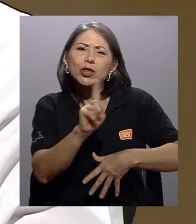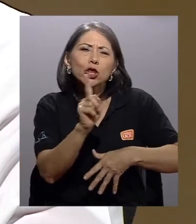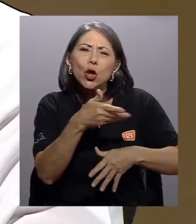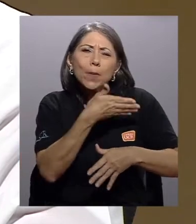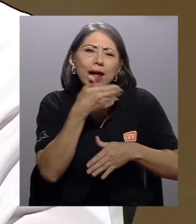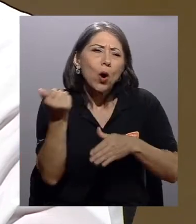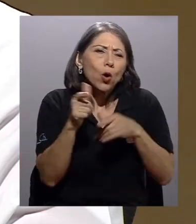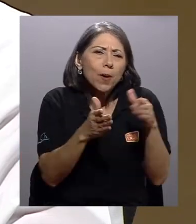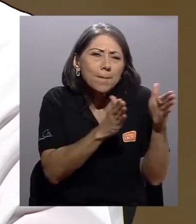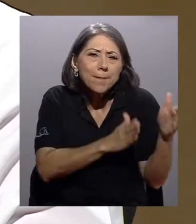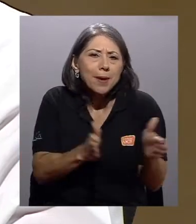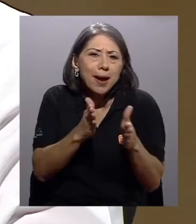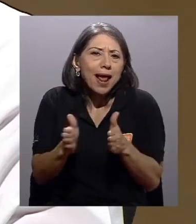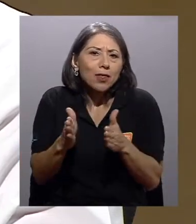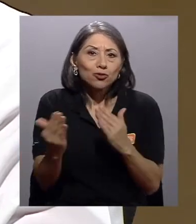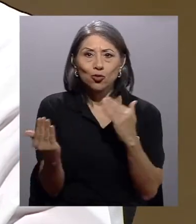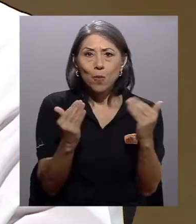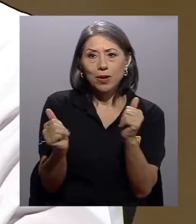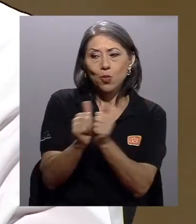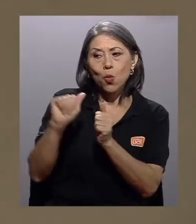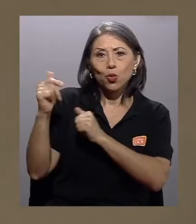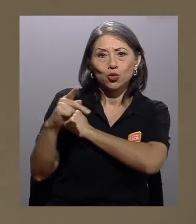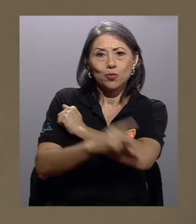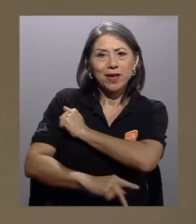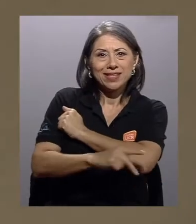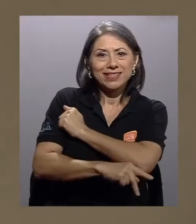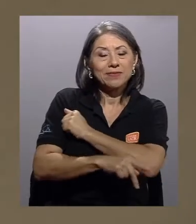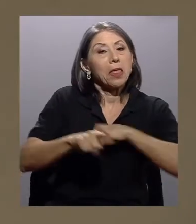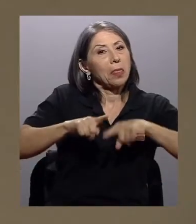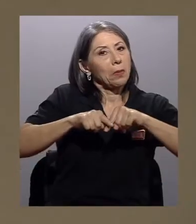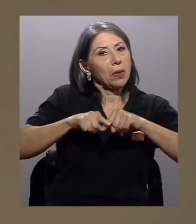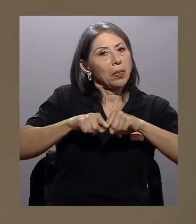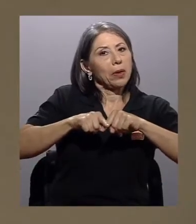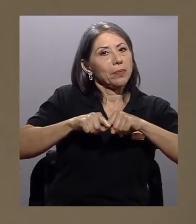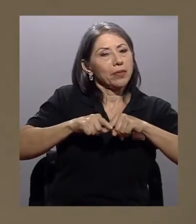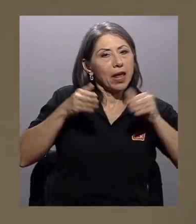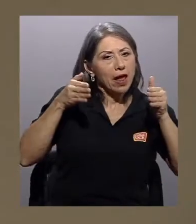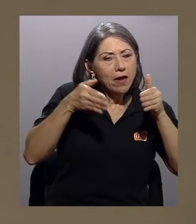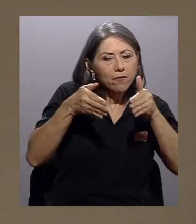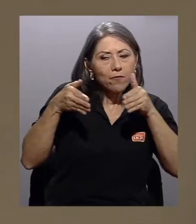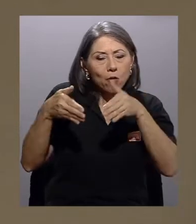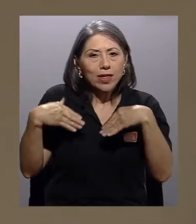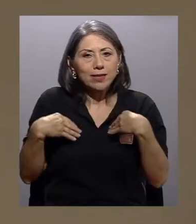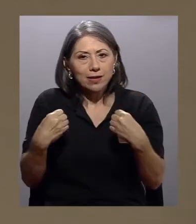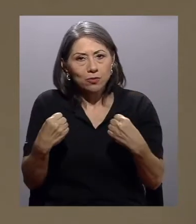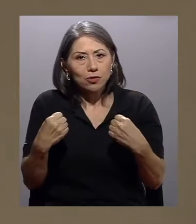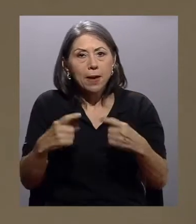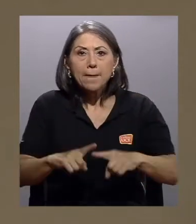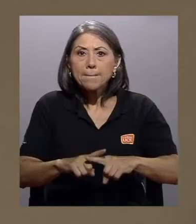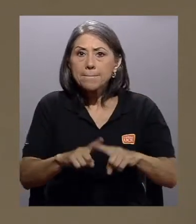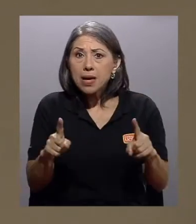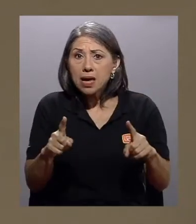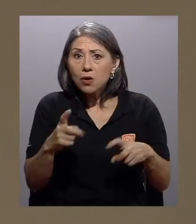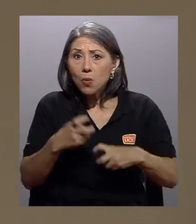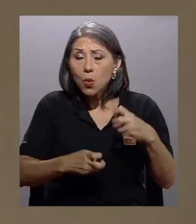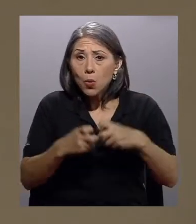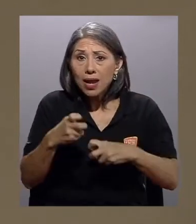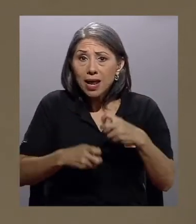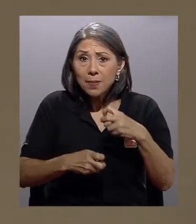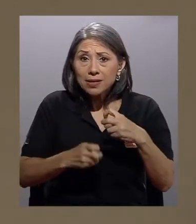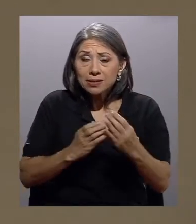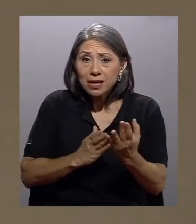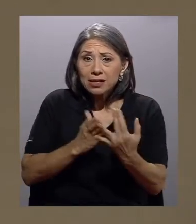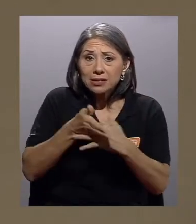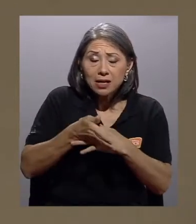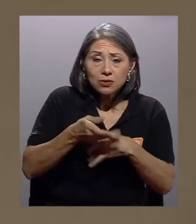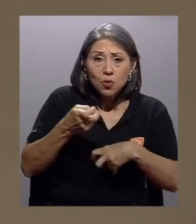que otros países, porque creo que eso depende del enfoque de salud que cada país vaya a tener, pero se magnifican los